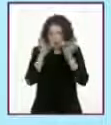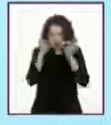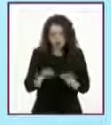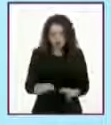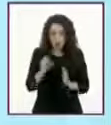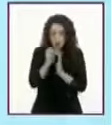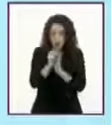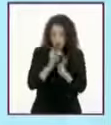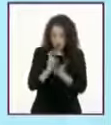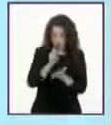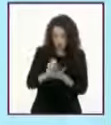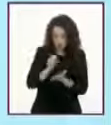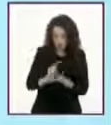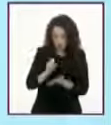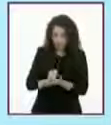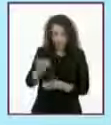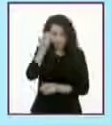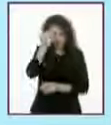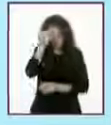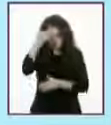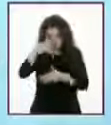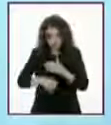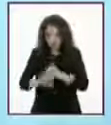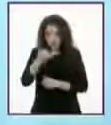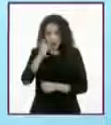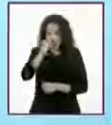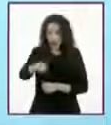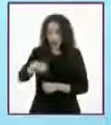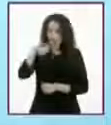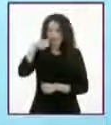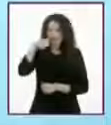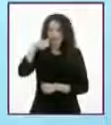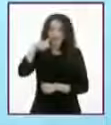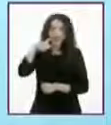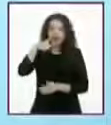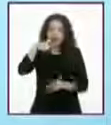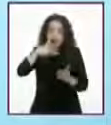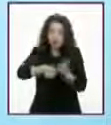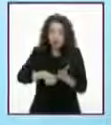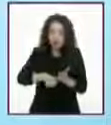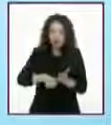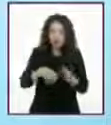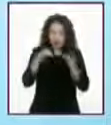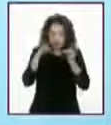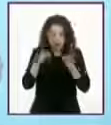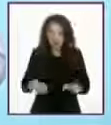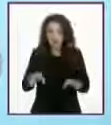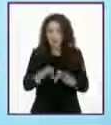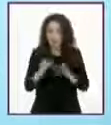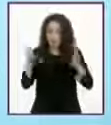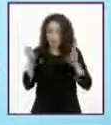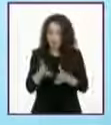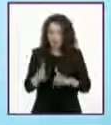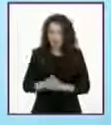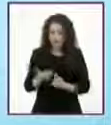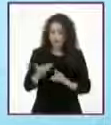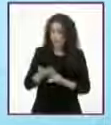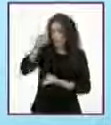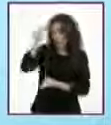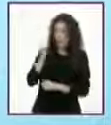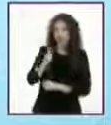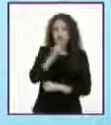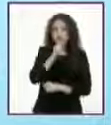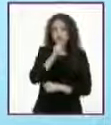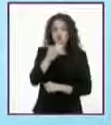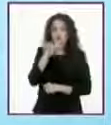las características de la carta formal. Antes de que existiera el correo electrónico, las personas redactaban